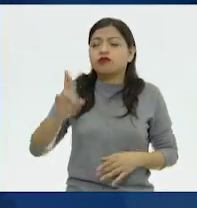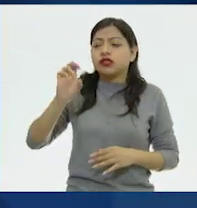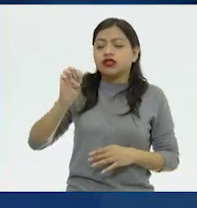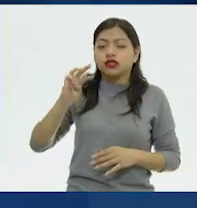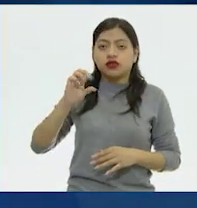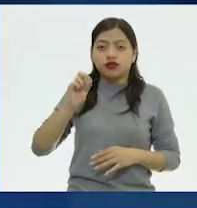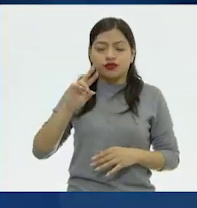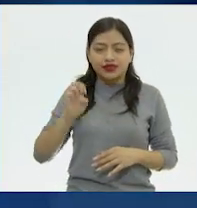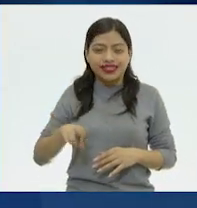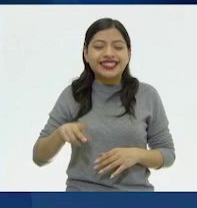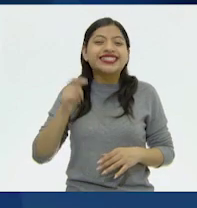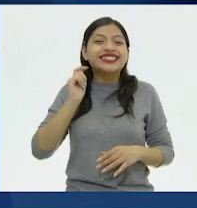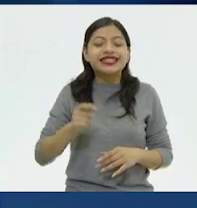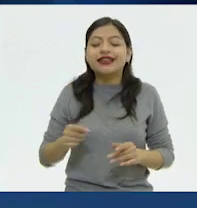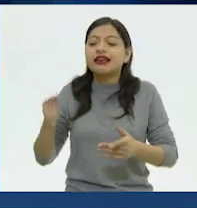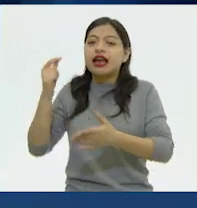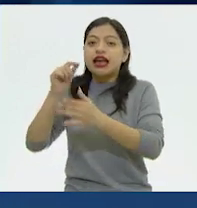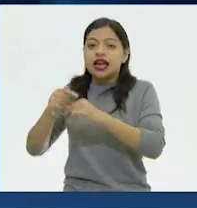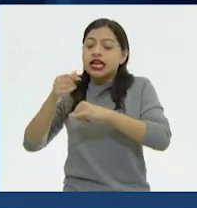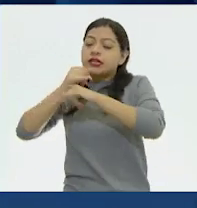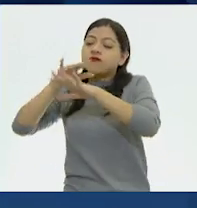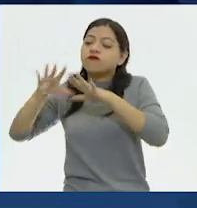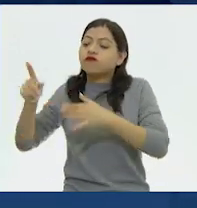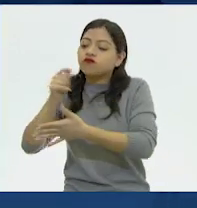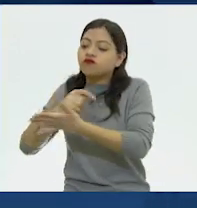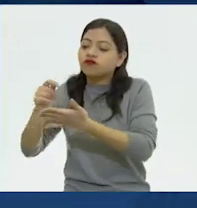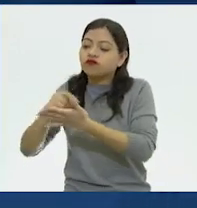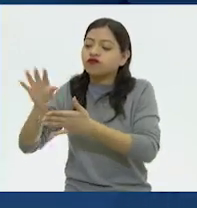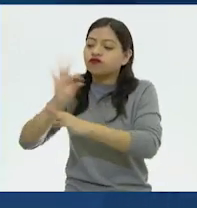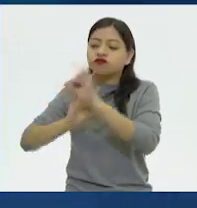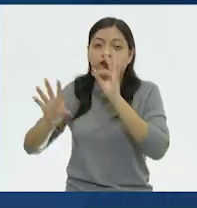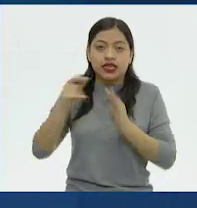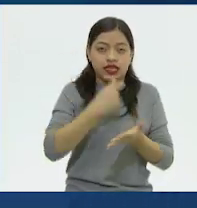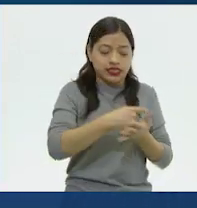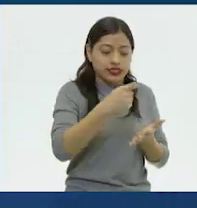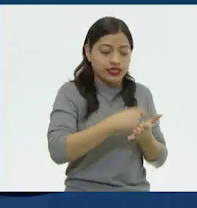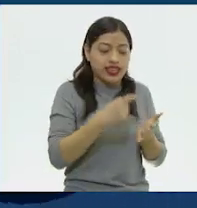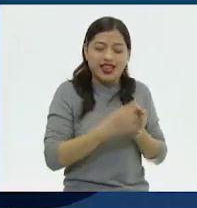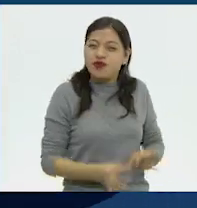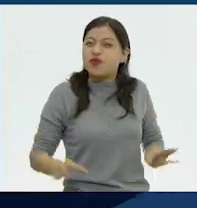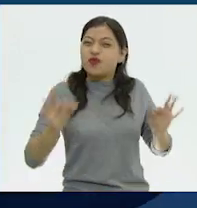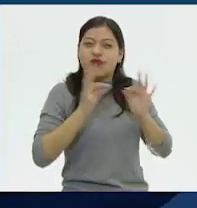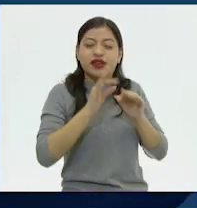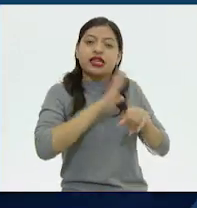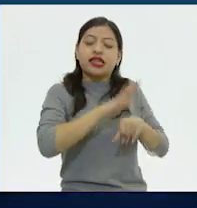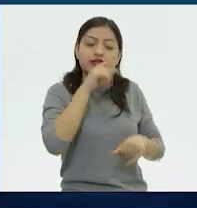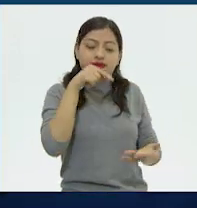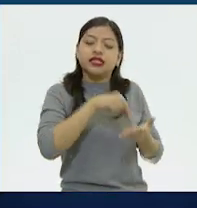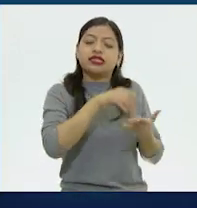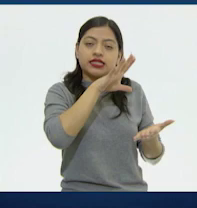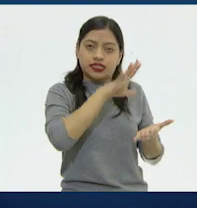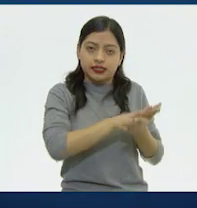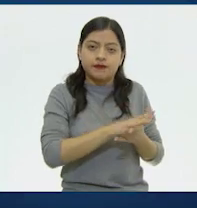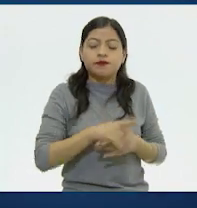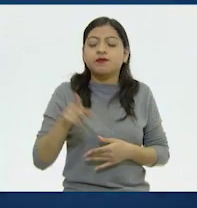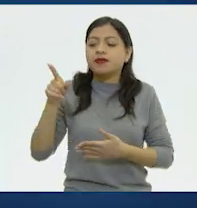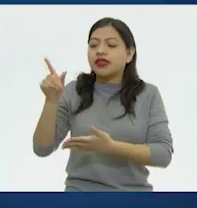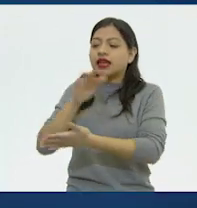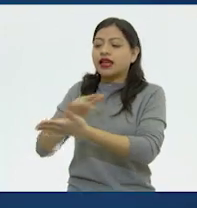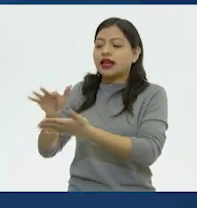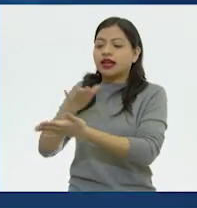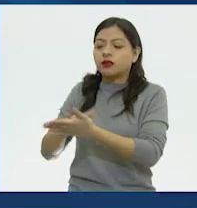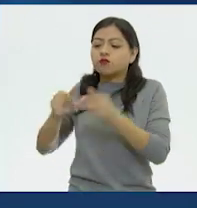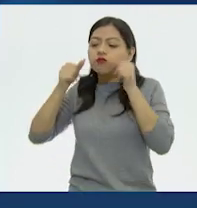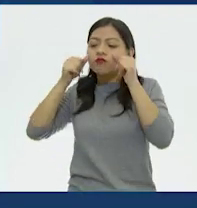a la síntesis de un texto, a su expresión más esencial, presentando los puntos principales. Parte de una lectura atenta